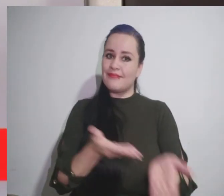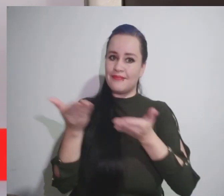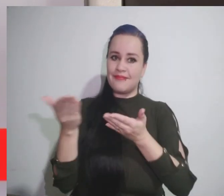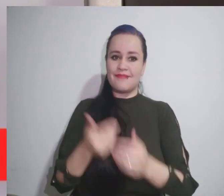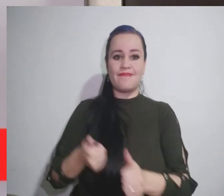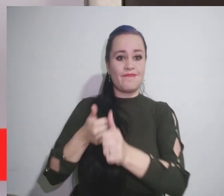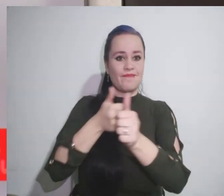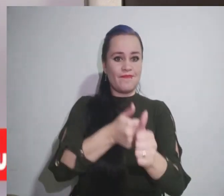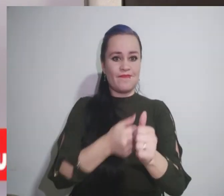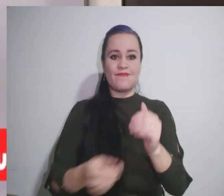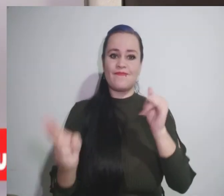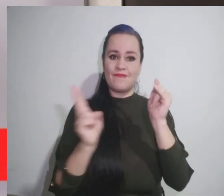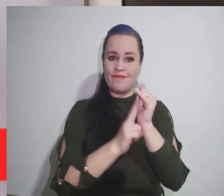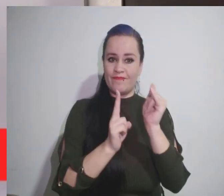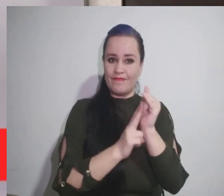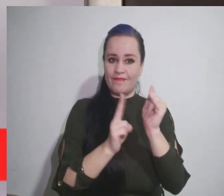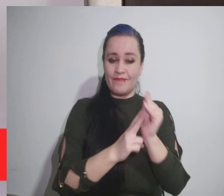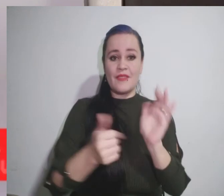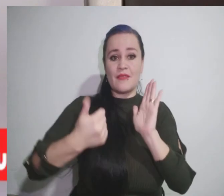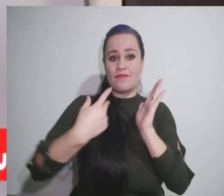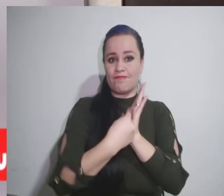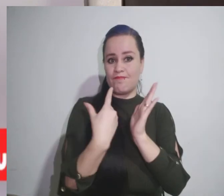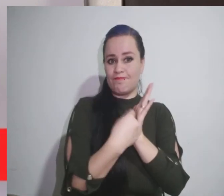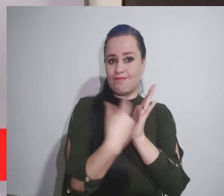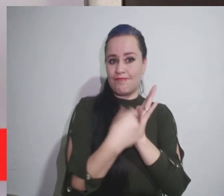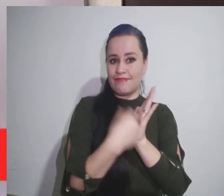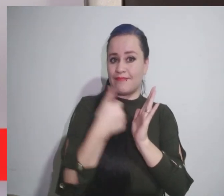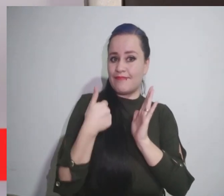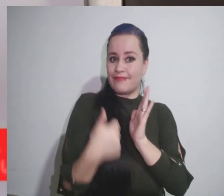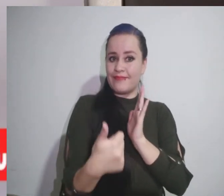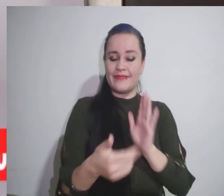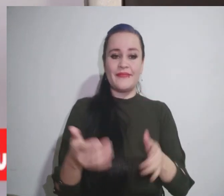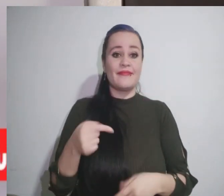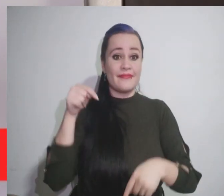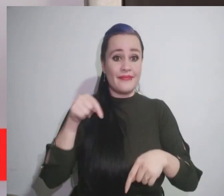duda, la puedes dejar en los comentarios, con gusto la atenderé.